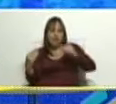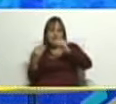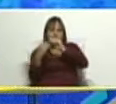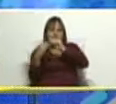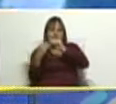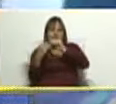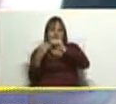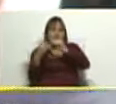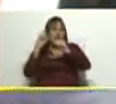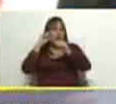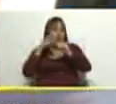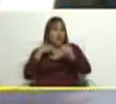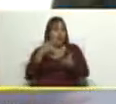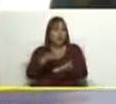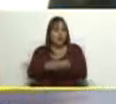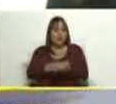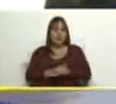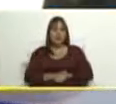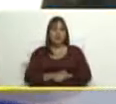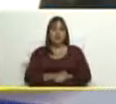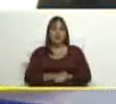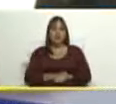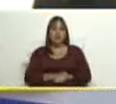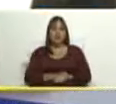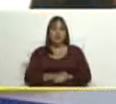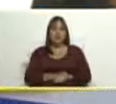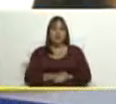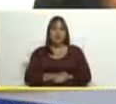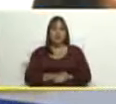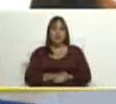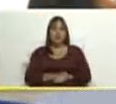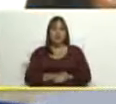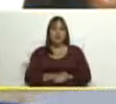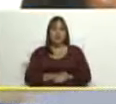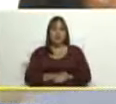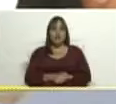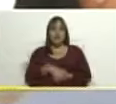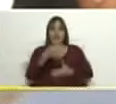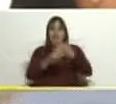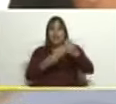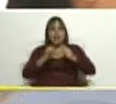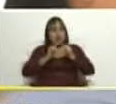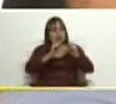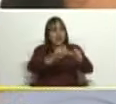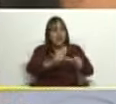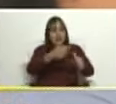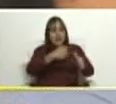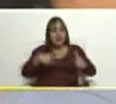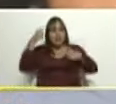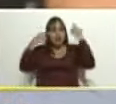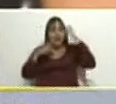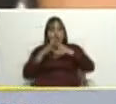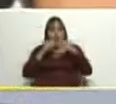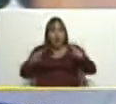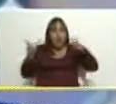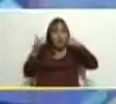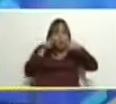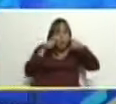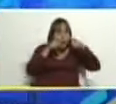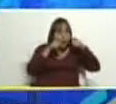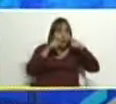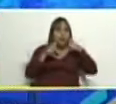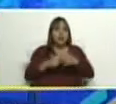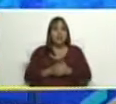a la vida inmortal, que se hizo inmortal nuestro comandante Chávez. Todo el mundo pendiente, pues.